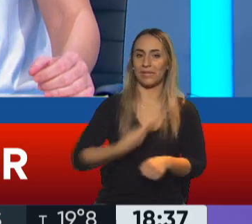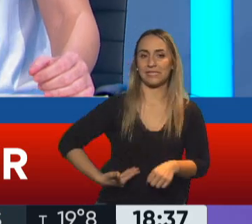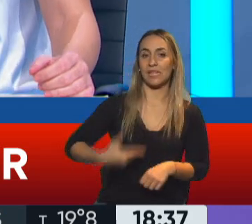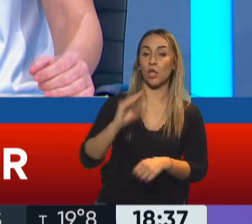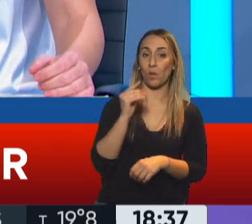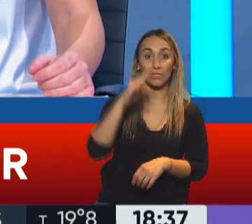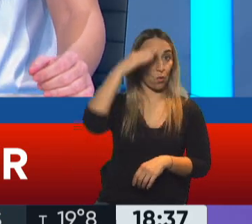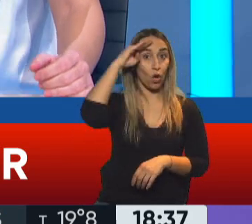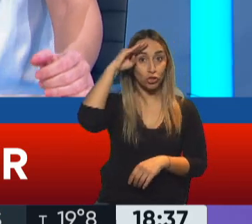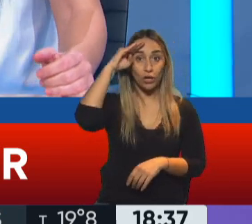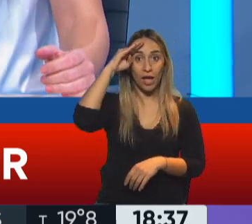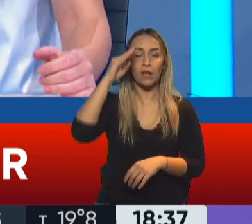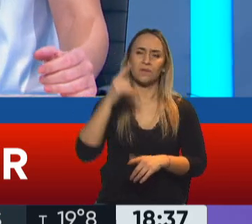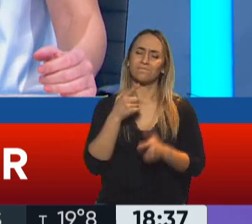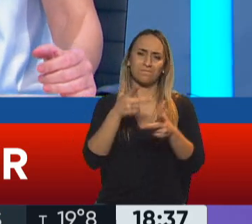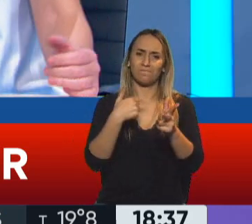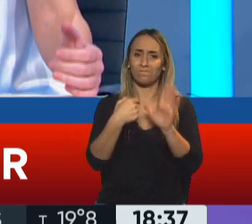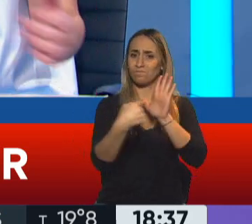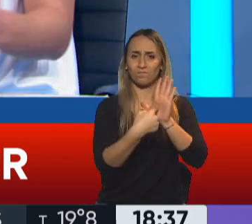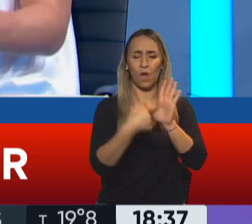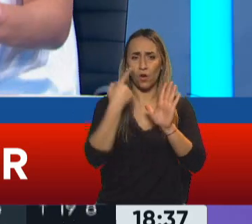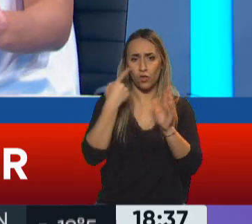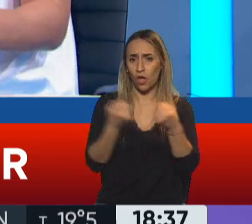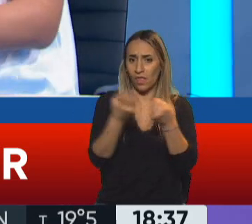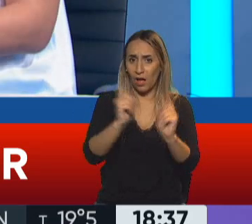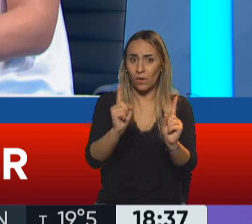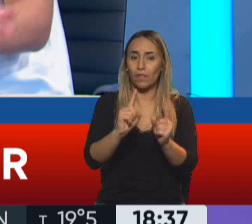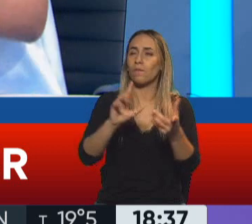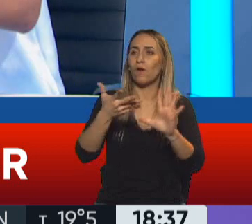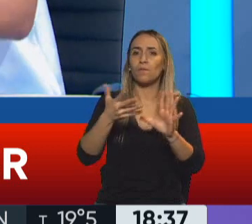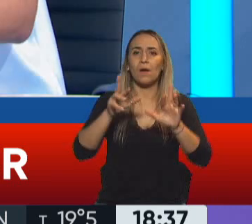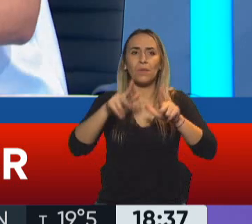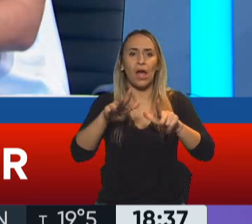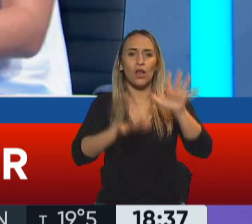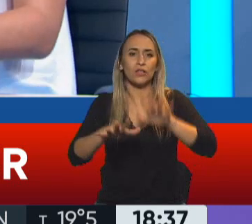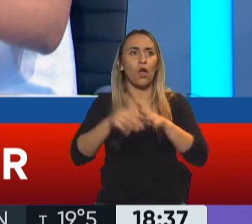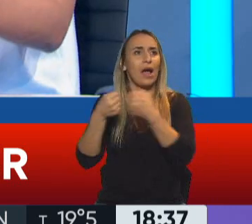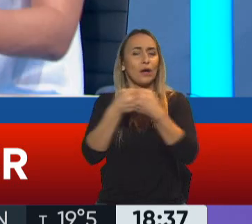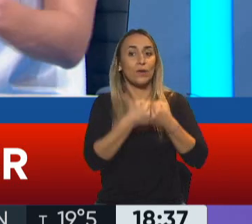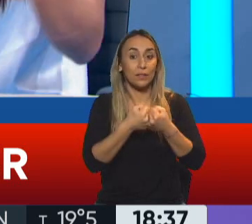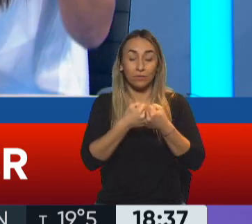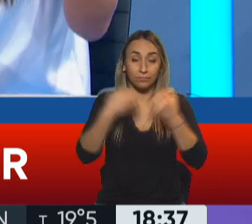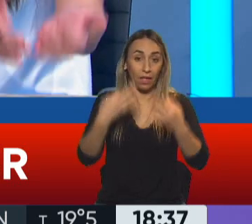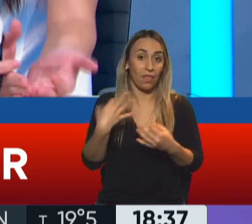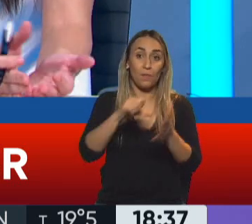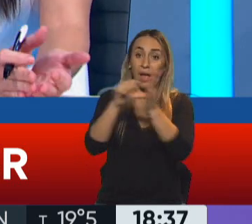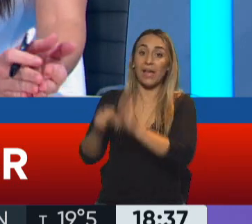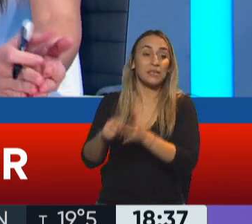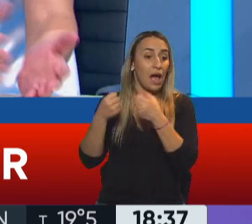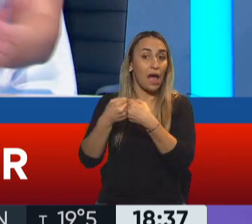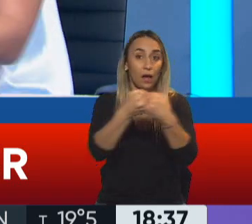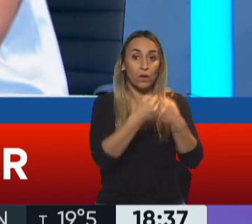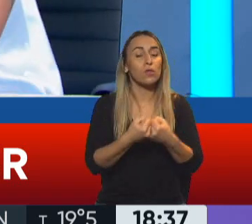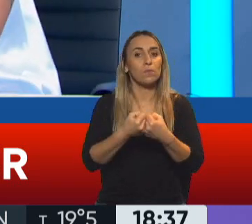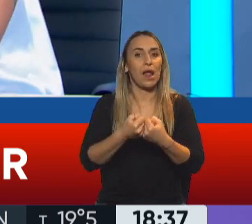Bolsonaro marcó, que no está de acuerdo con esta dinámica. La dinámica del consenso es básicamente que todos los países estén de acuerdo para avanzar con una